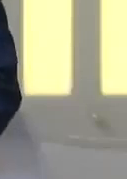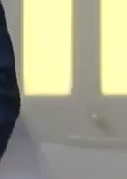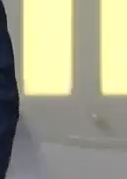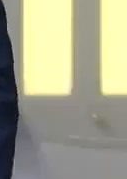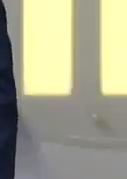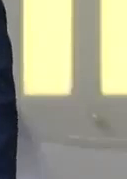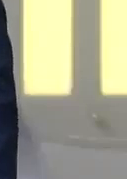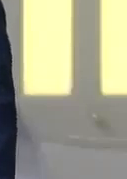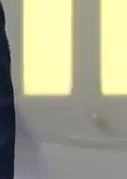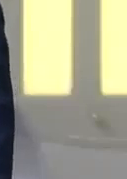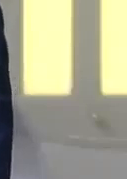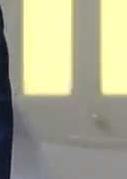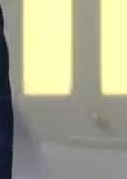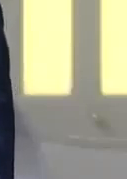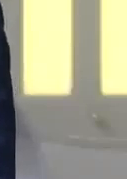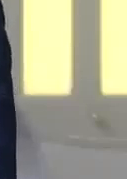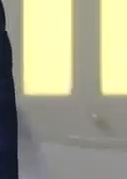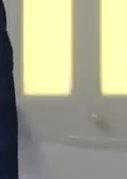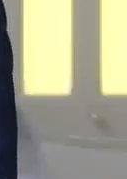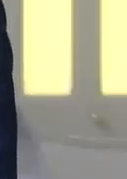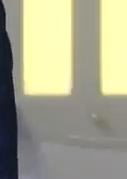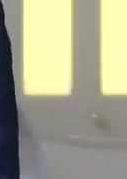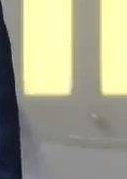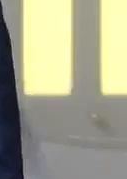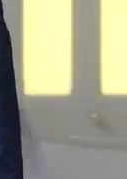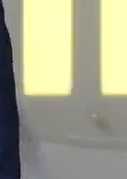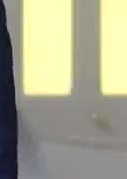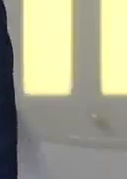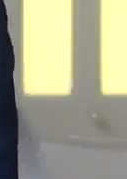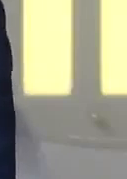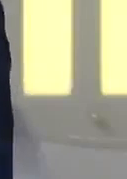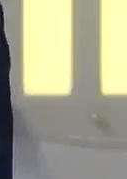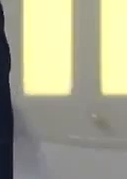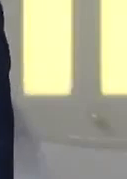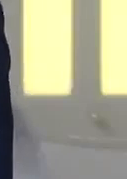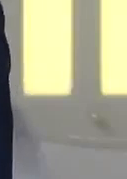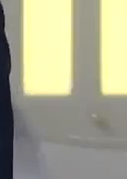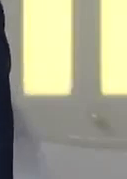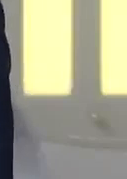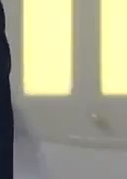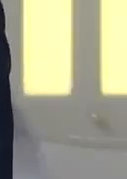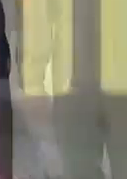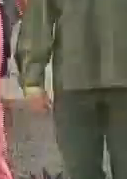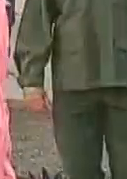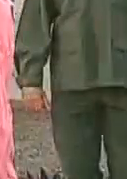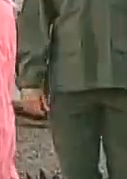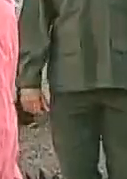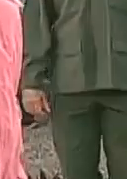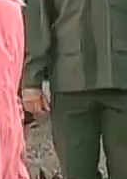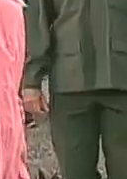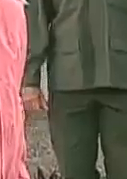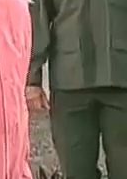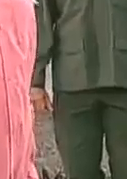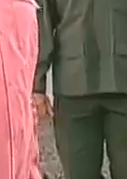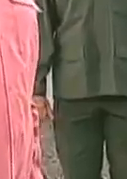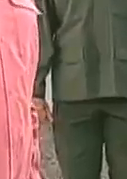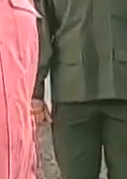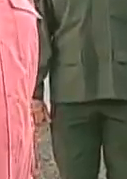de último minuto. Hoy el país cumple un hito importante, jornada presidencial. Hacemos el contacto. Adelante, presidente.